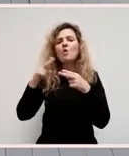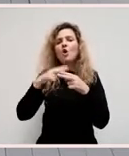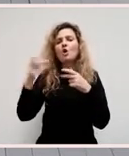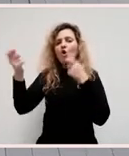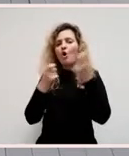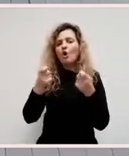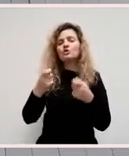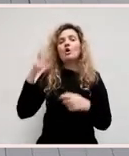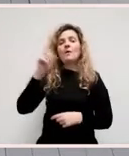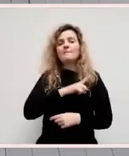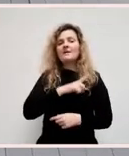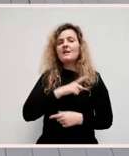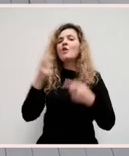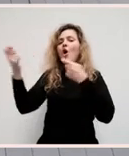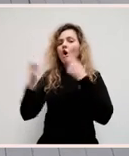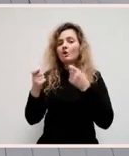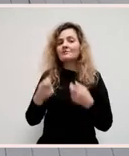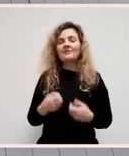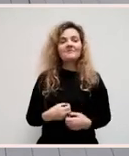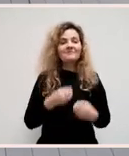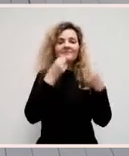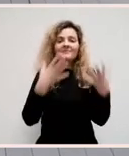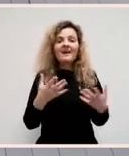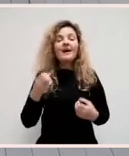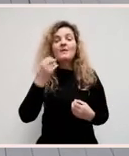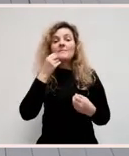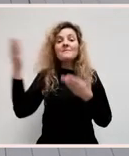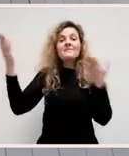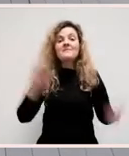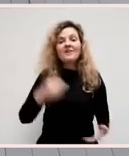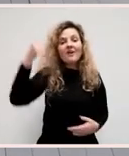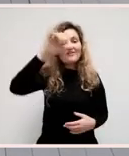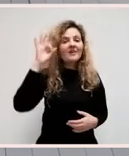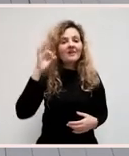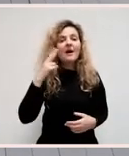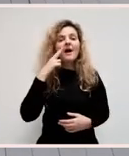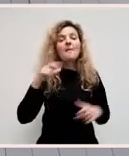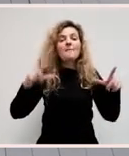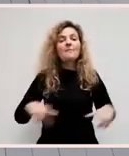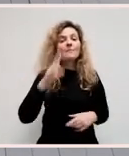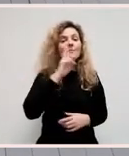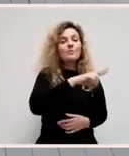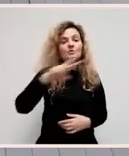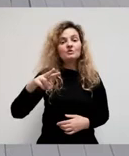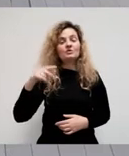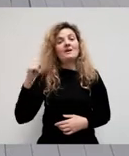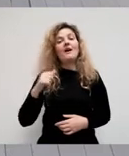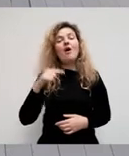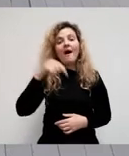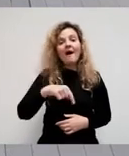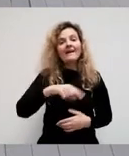control político y de control digamos militar bueno pues queda desinvitados todas y todos a visitar un museo